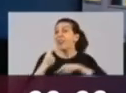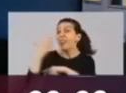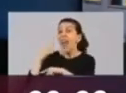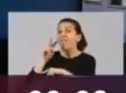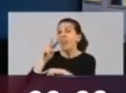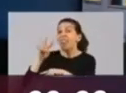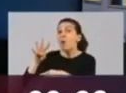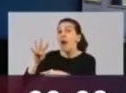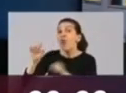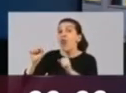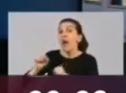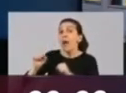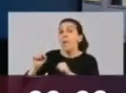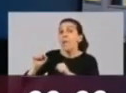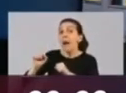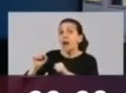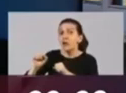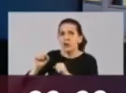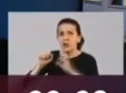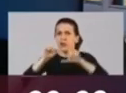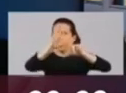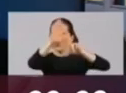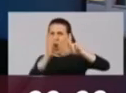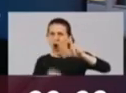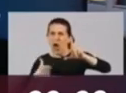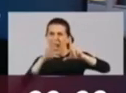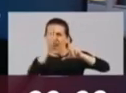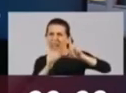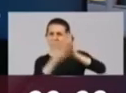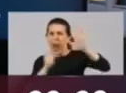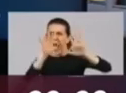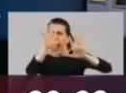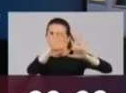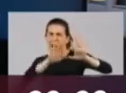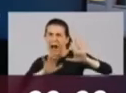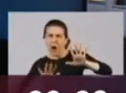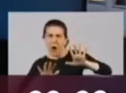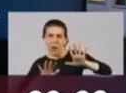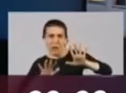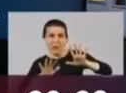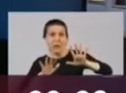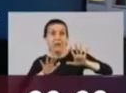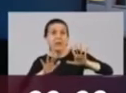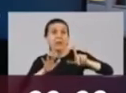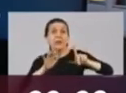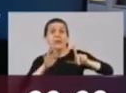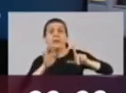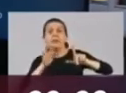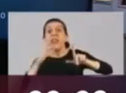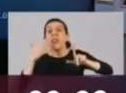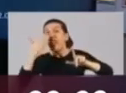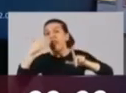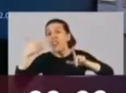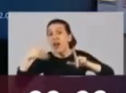mayo. Estaba muy blanco. Ahí, a la semana o al poco tiempo, nosotros dispusimos